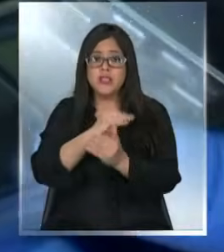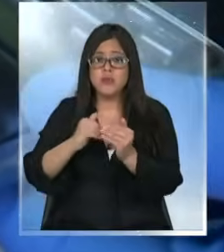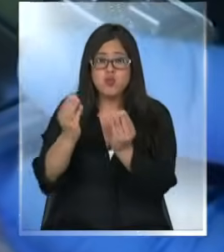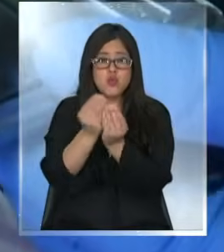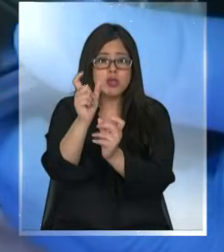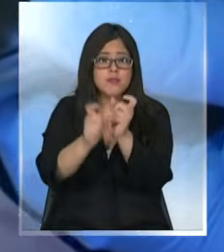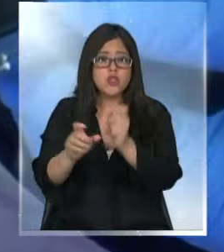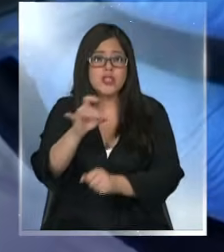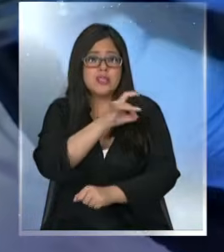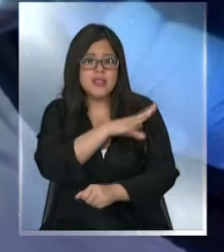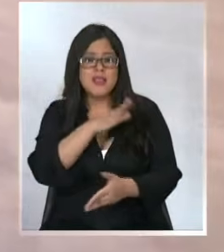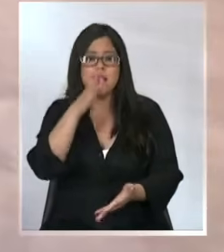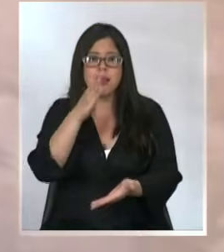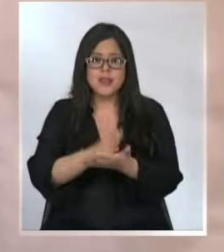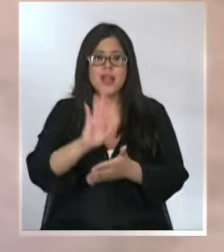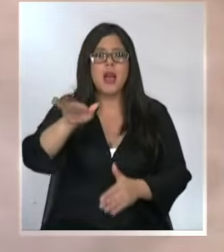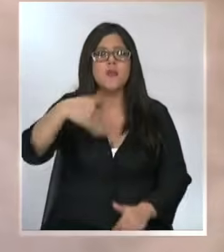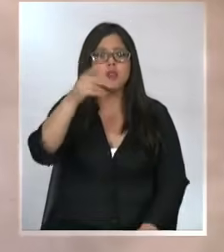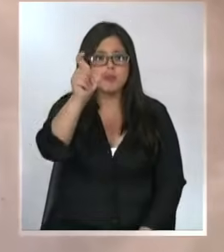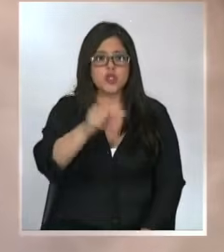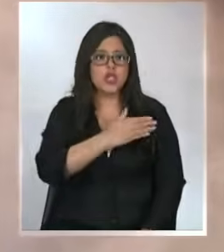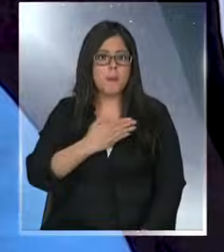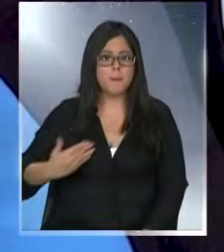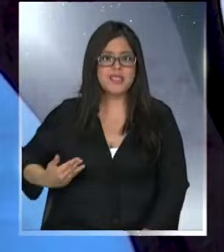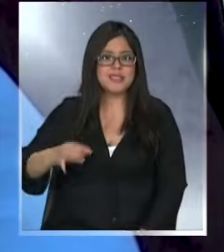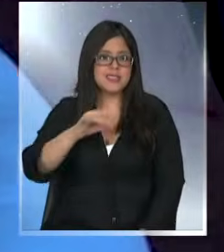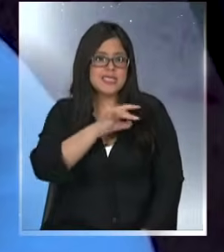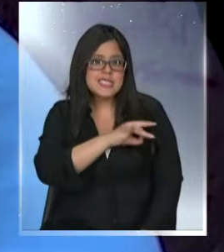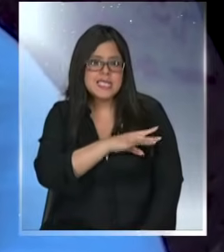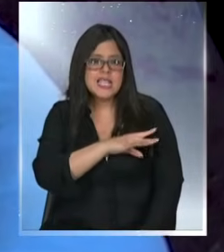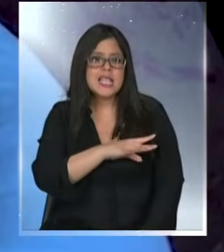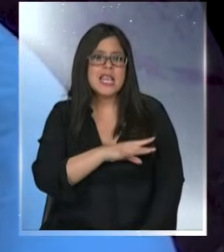muchos chilenos, le exigen al próximo presidente que de una